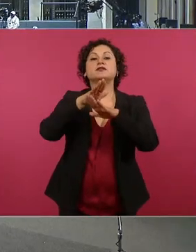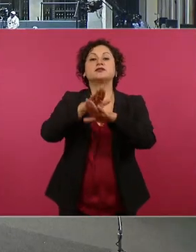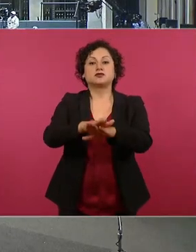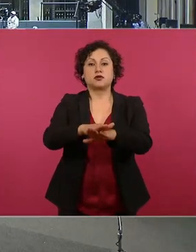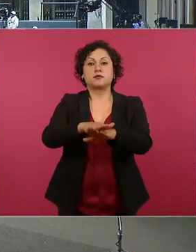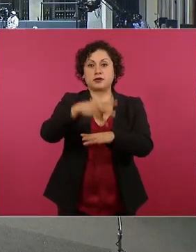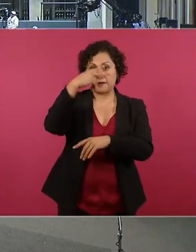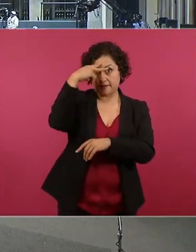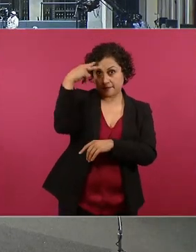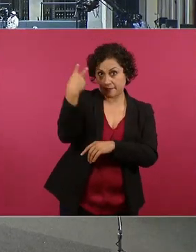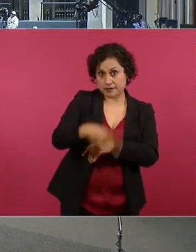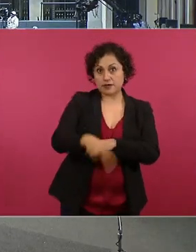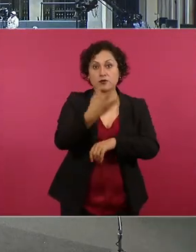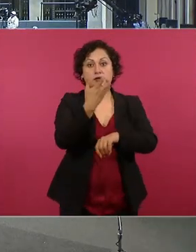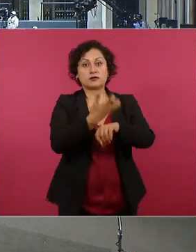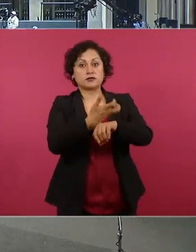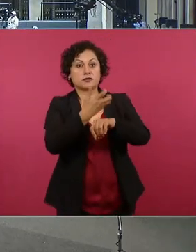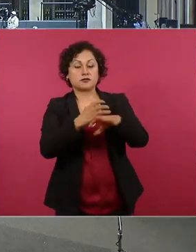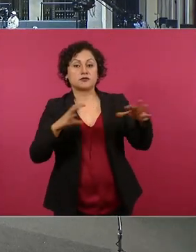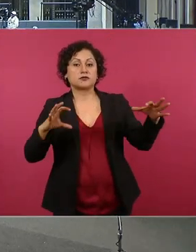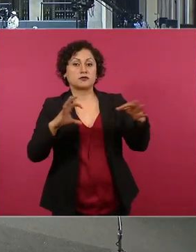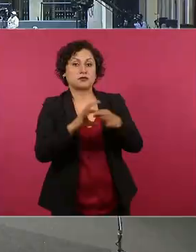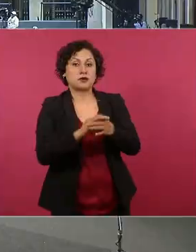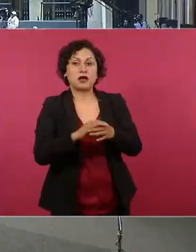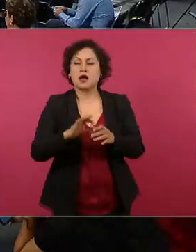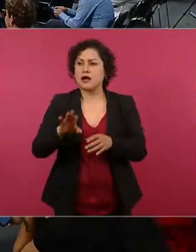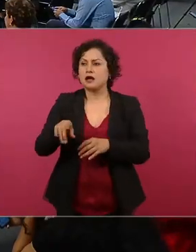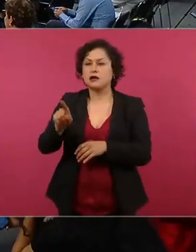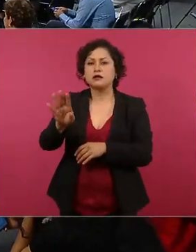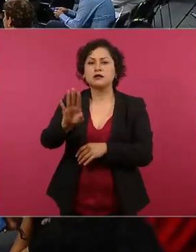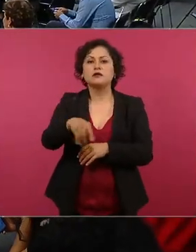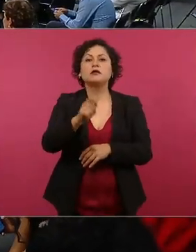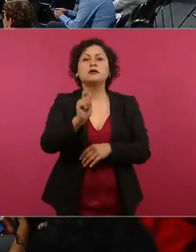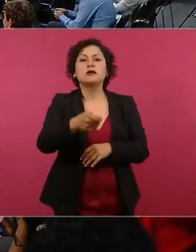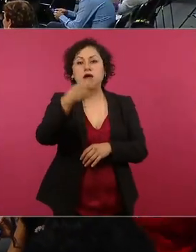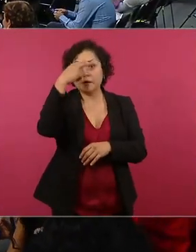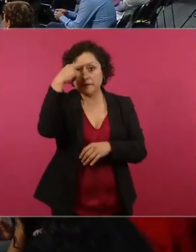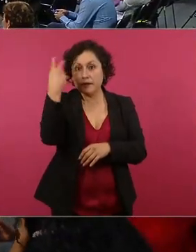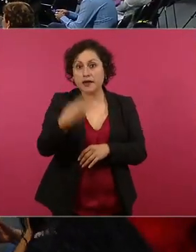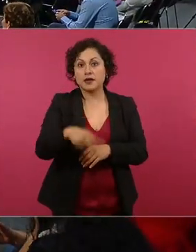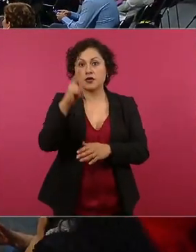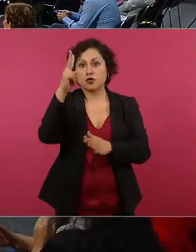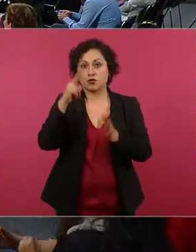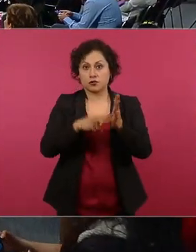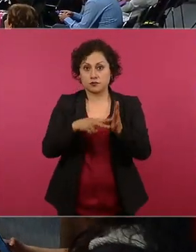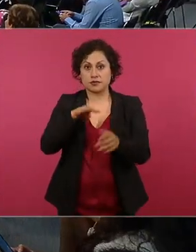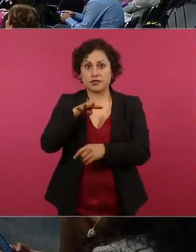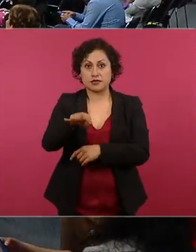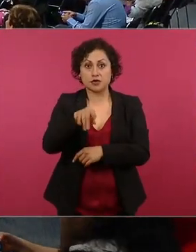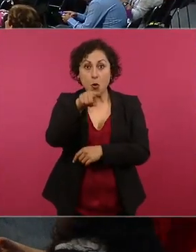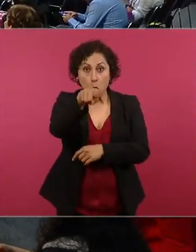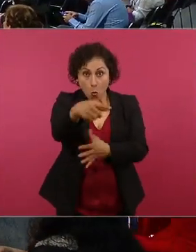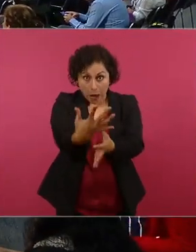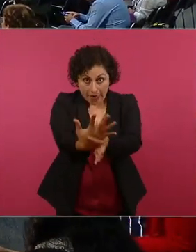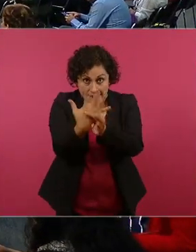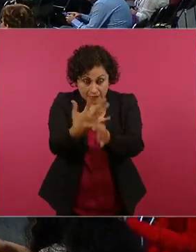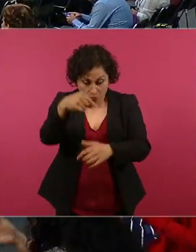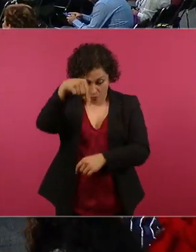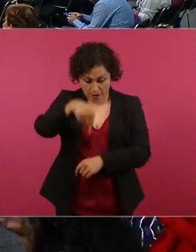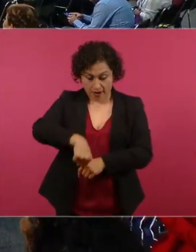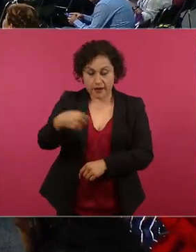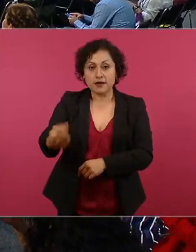precisamente México-Estados Unidos, lo que está haciendo con México. En 2019 usted aquí mismo aseguró